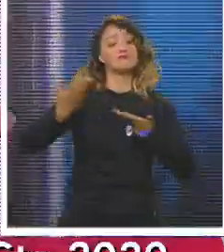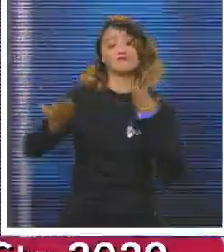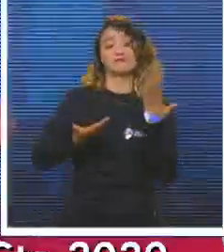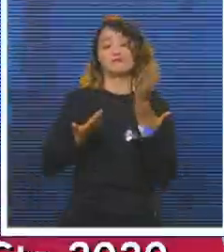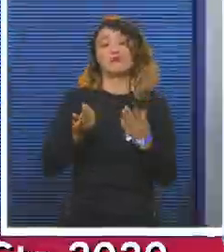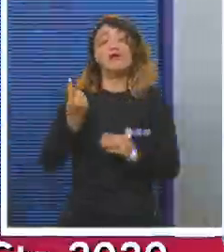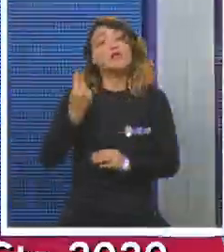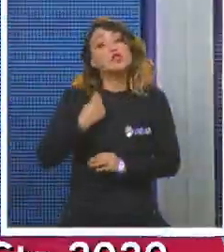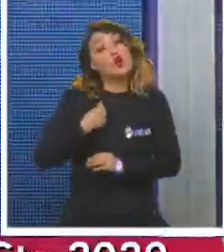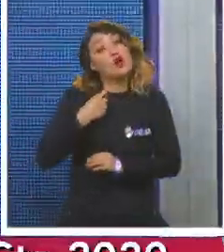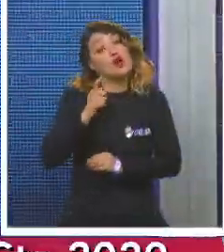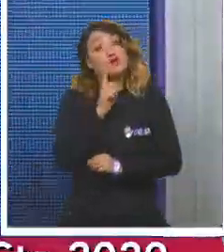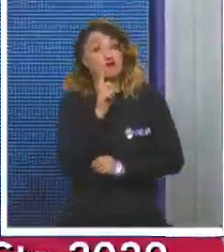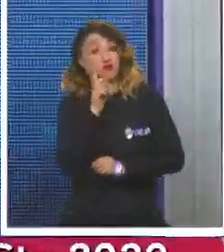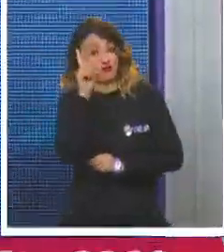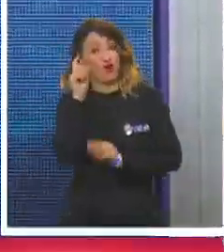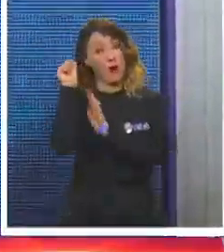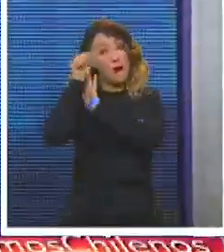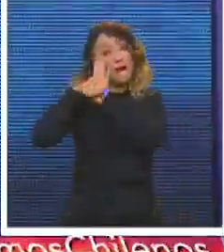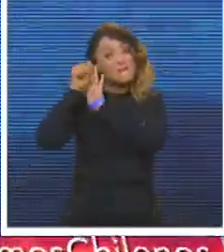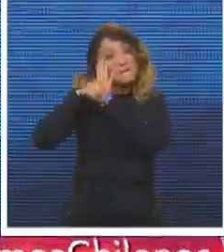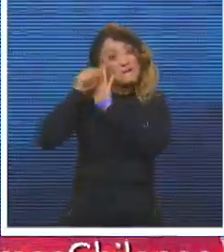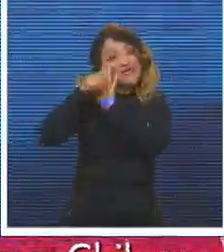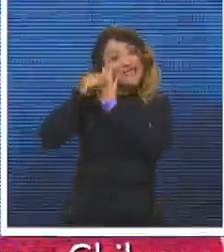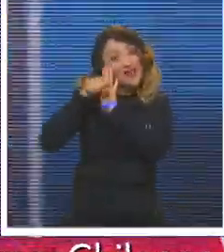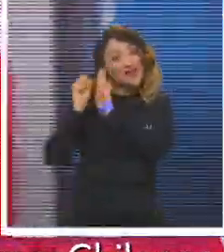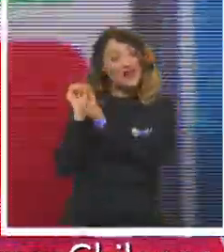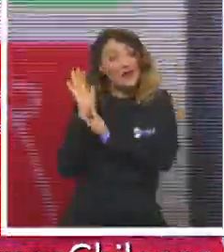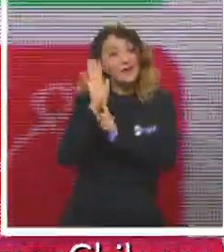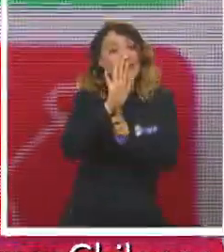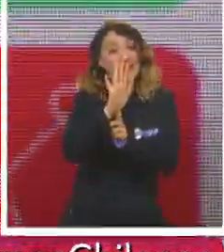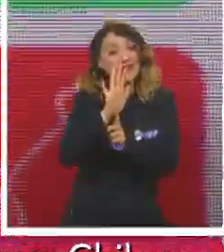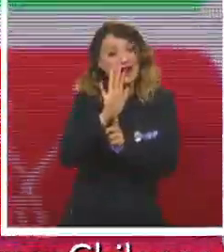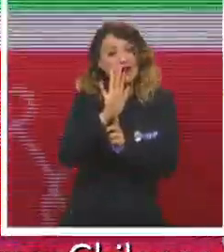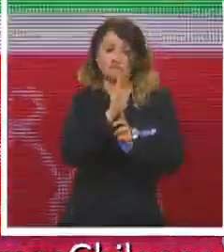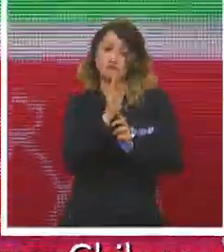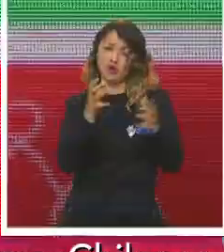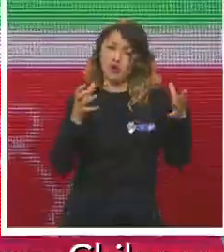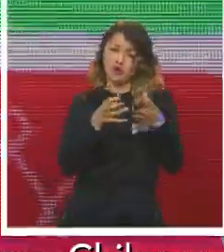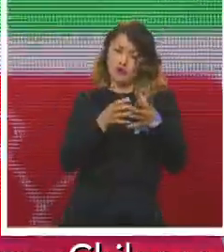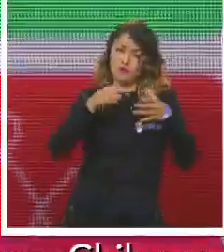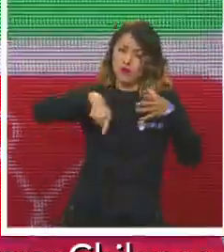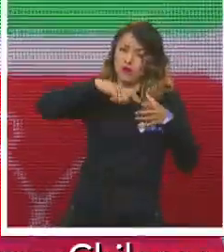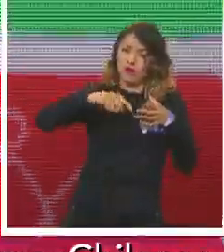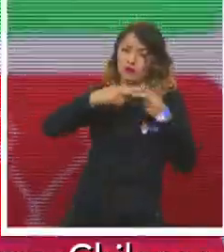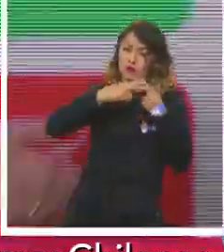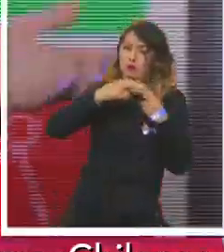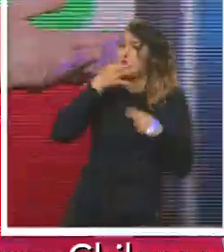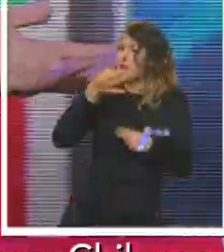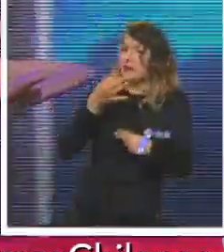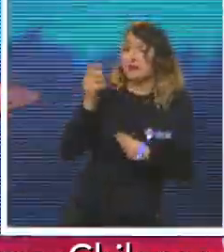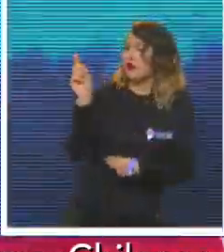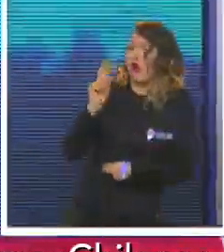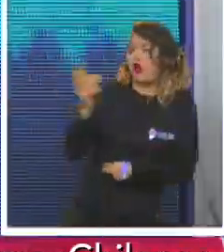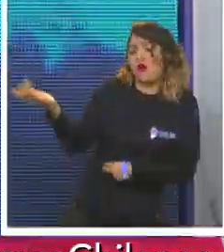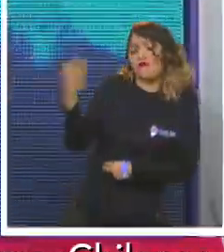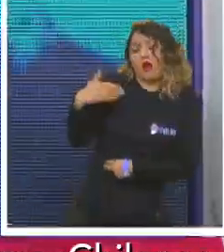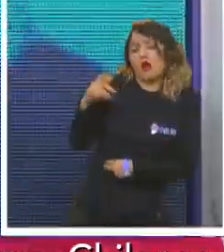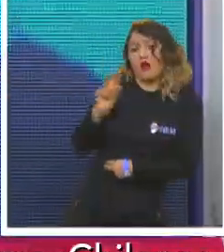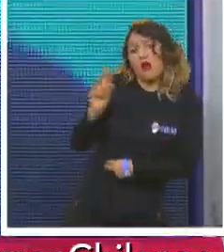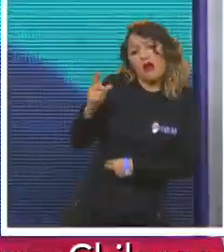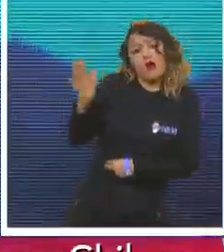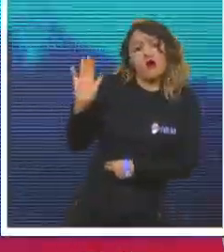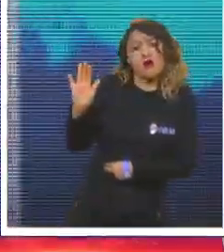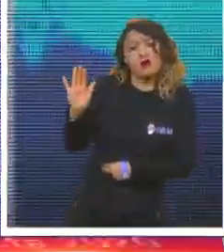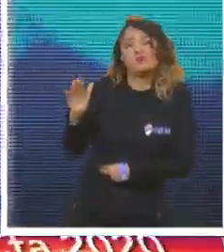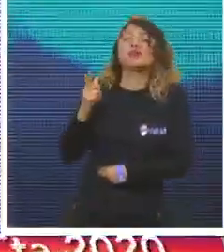traído un video y la producción me dijo, bueno, entonces no vengáis. Pero